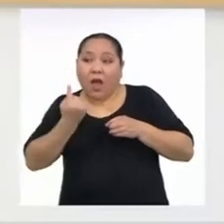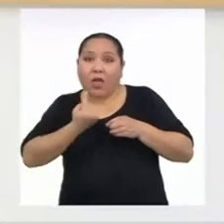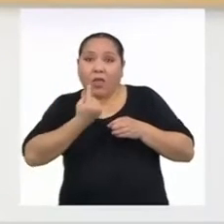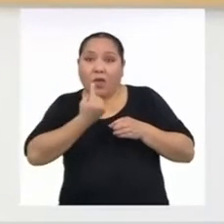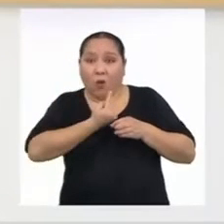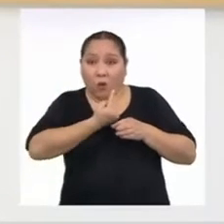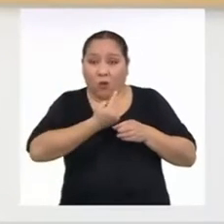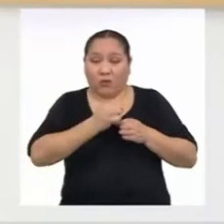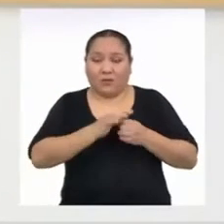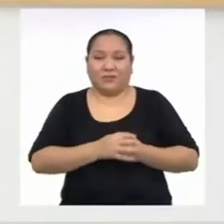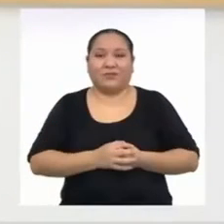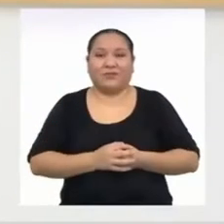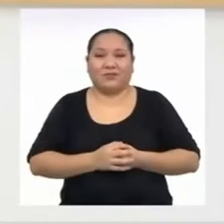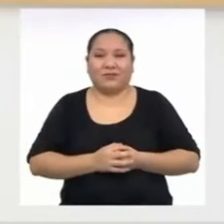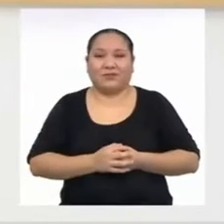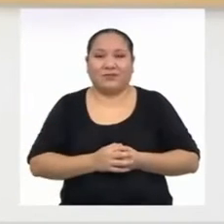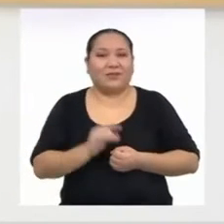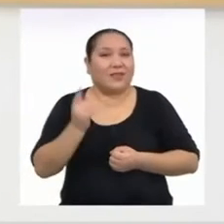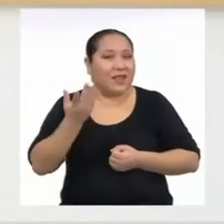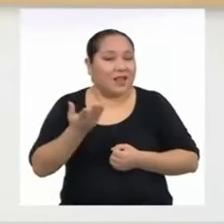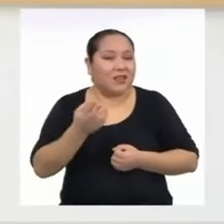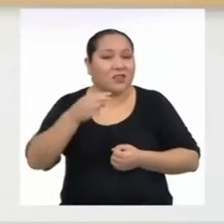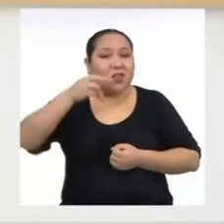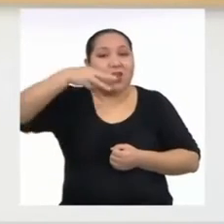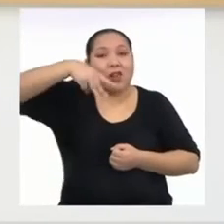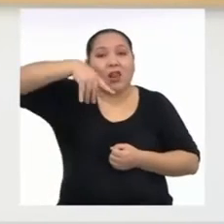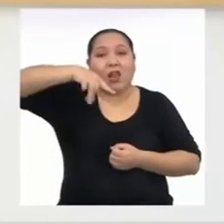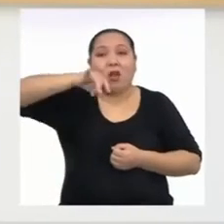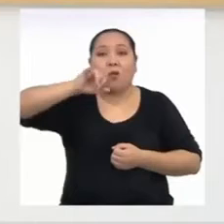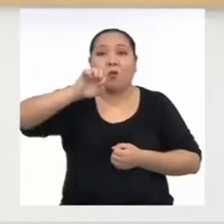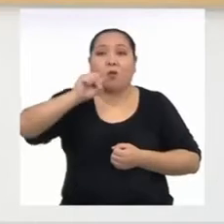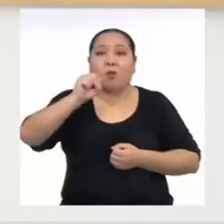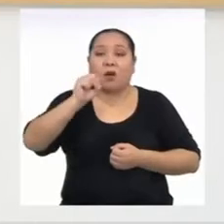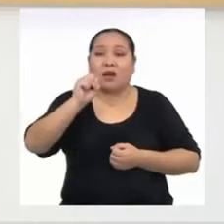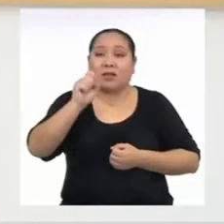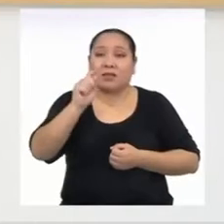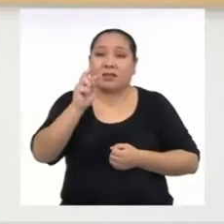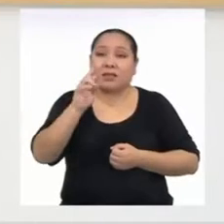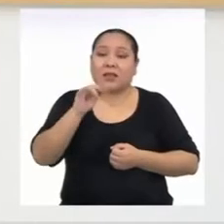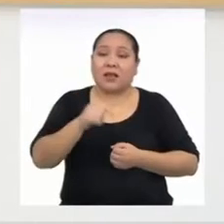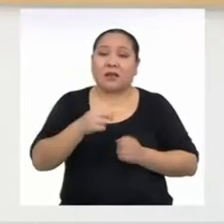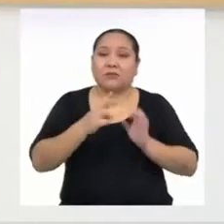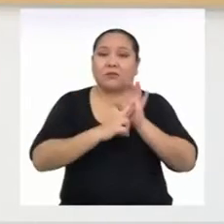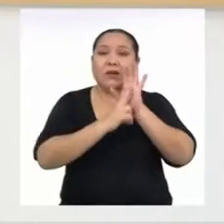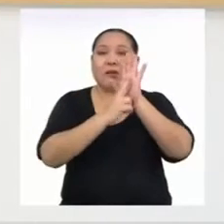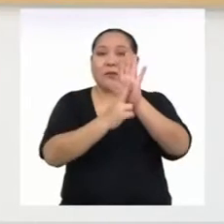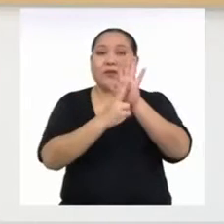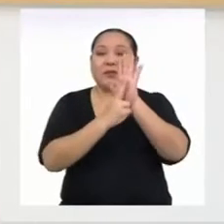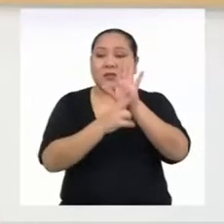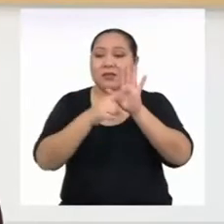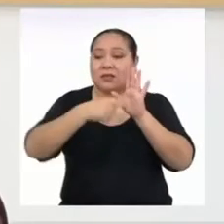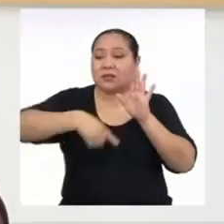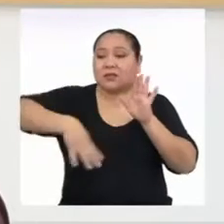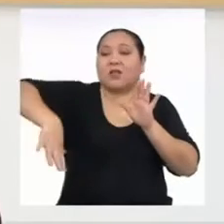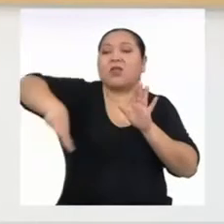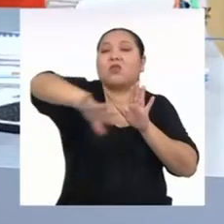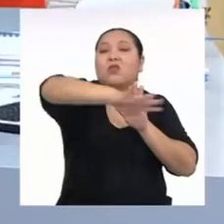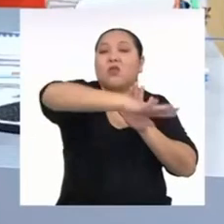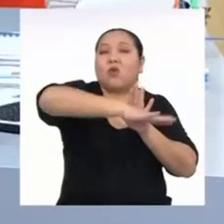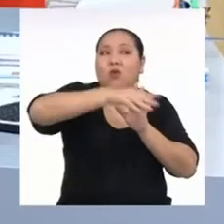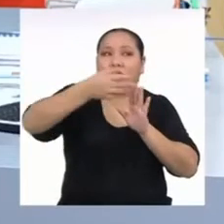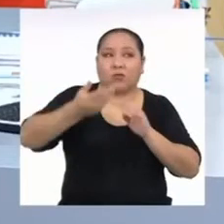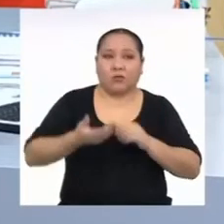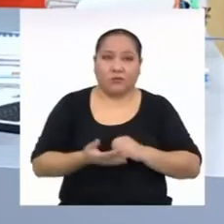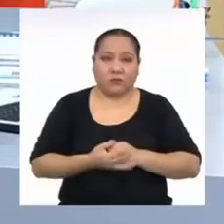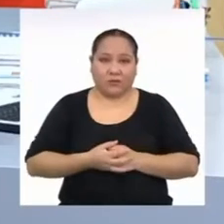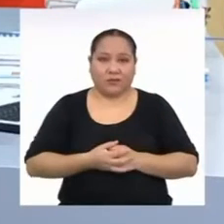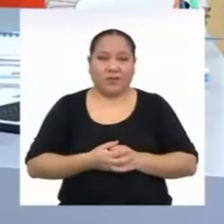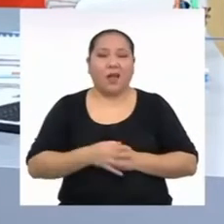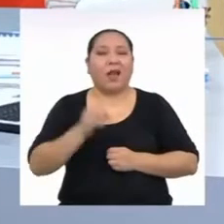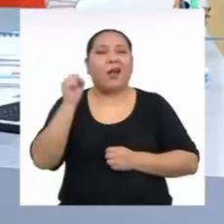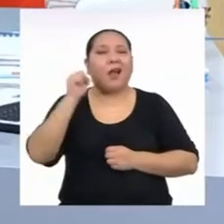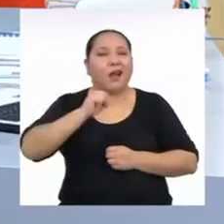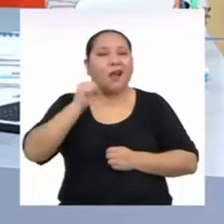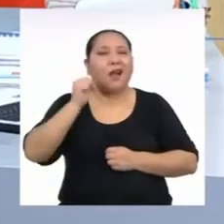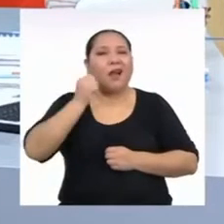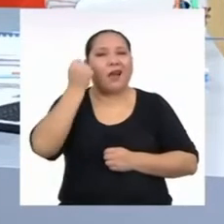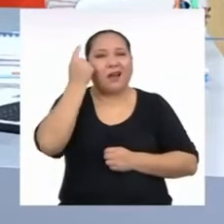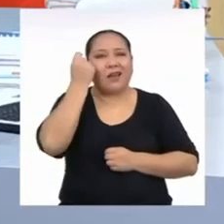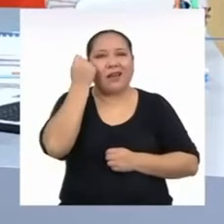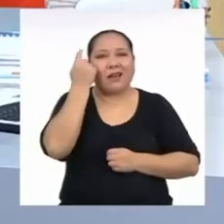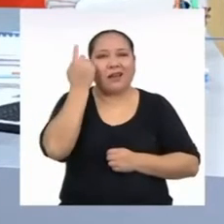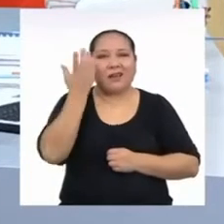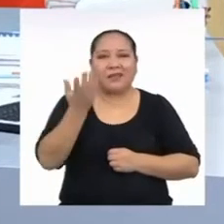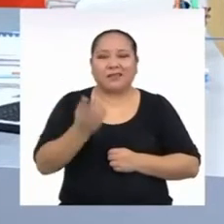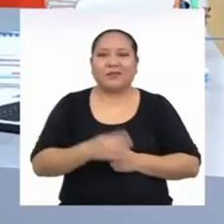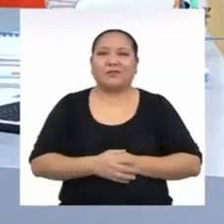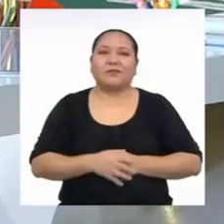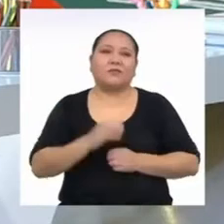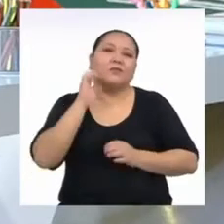eso, una muestra debe ser representativa para que se pueda deducir de ella respecto de la población. Entiendo, profesor.